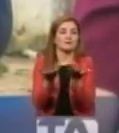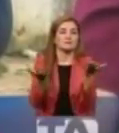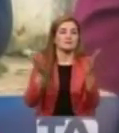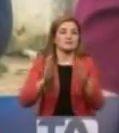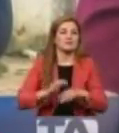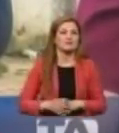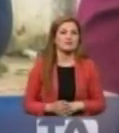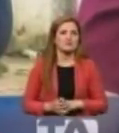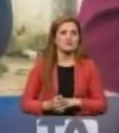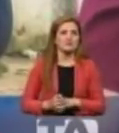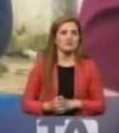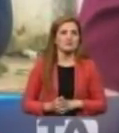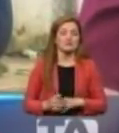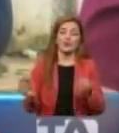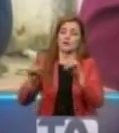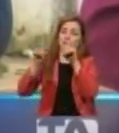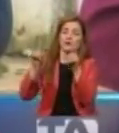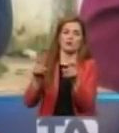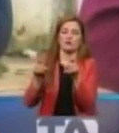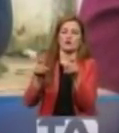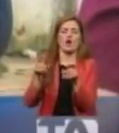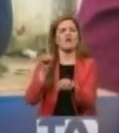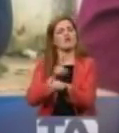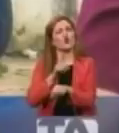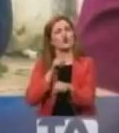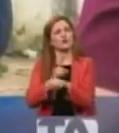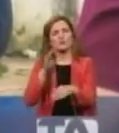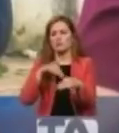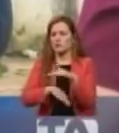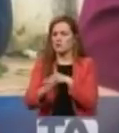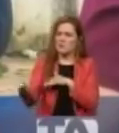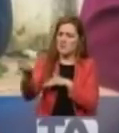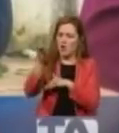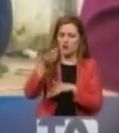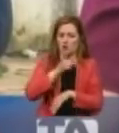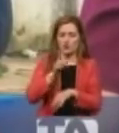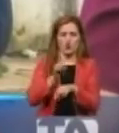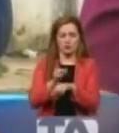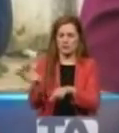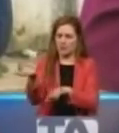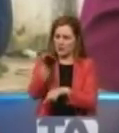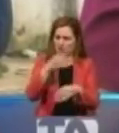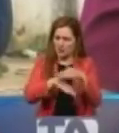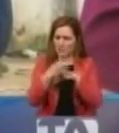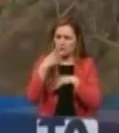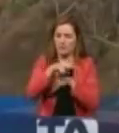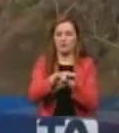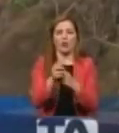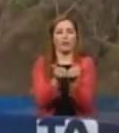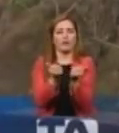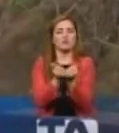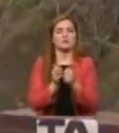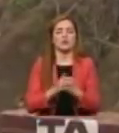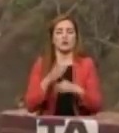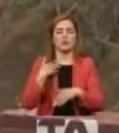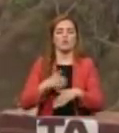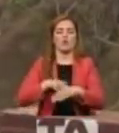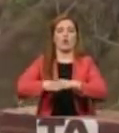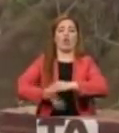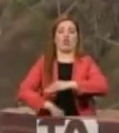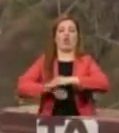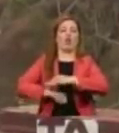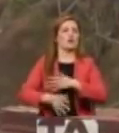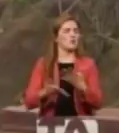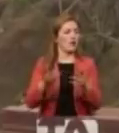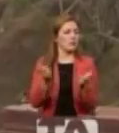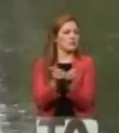estrechos. Yo quisiera, por eso pregunté de la obstetra, que entrara al lugar donde atendemos parto. es un espacio muy reducido. La parroquia de San